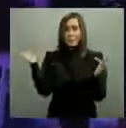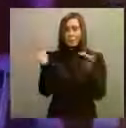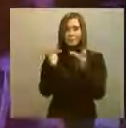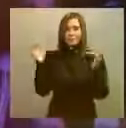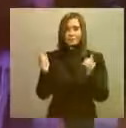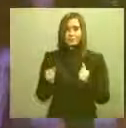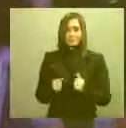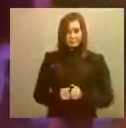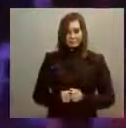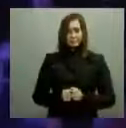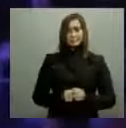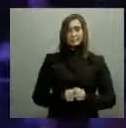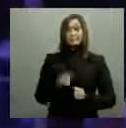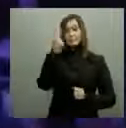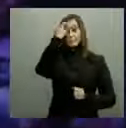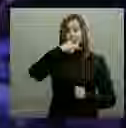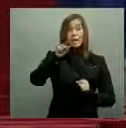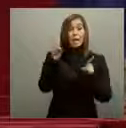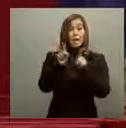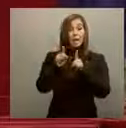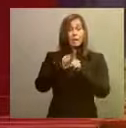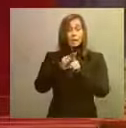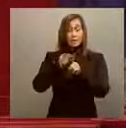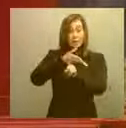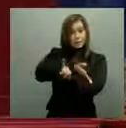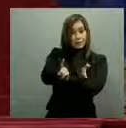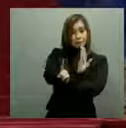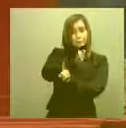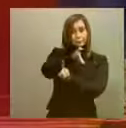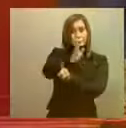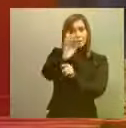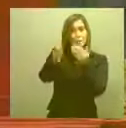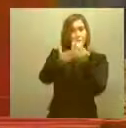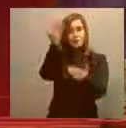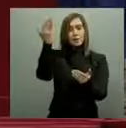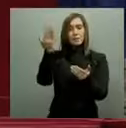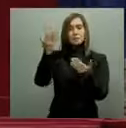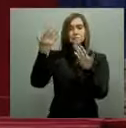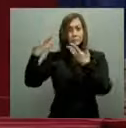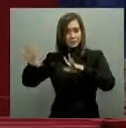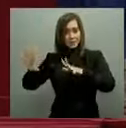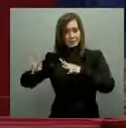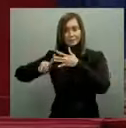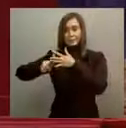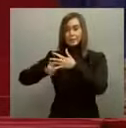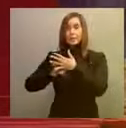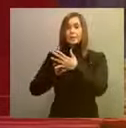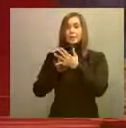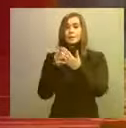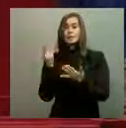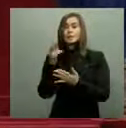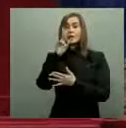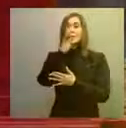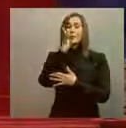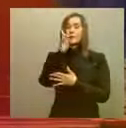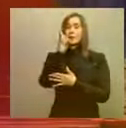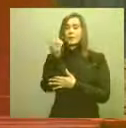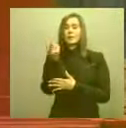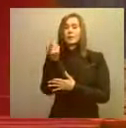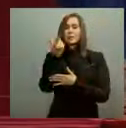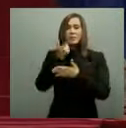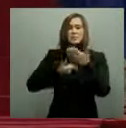Para aumentar la capacidad de circulación, ya iniciamos el innovador proyecto Parque ATRD, que contempla